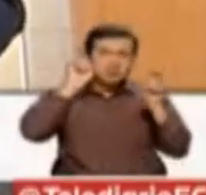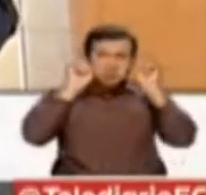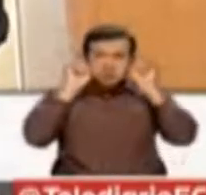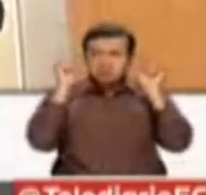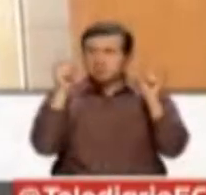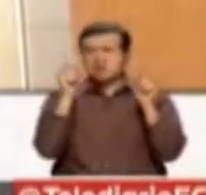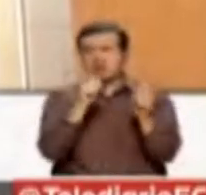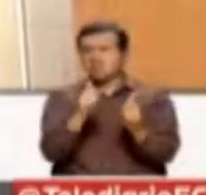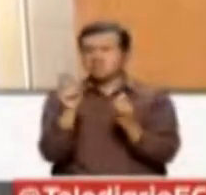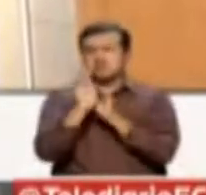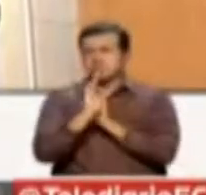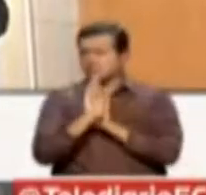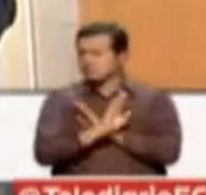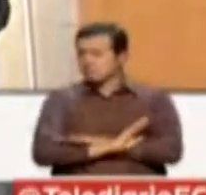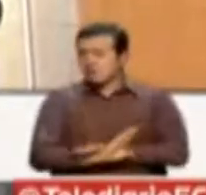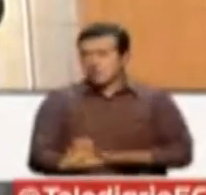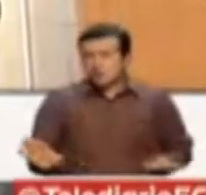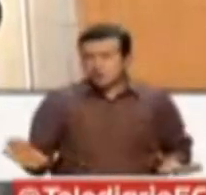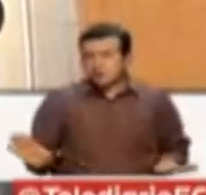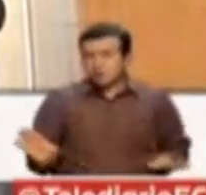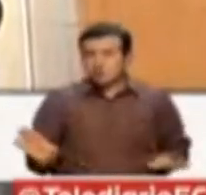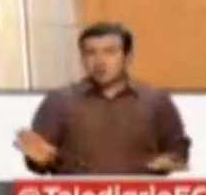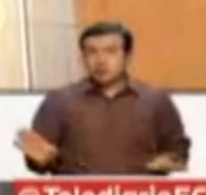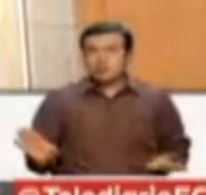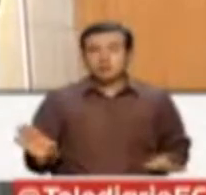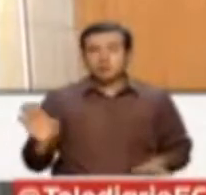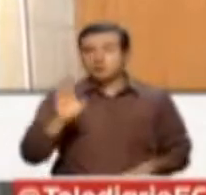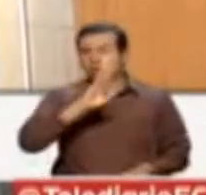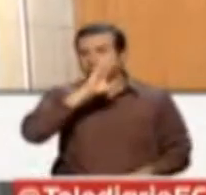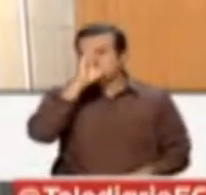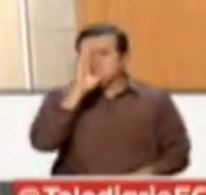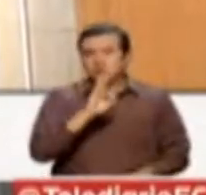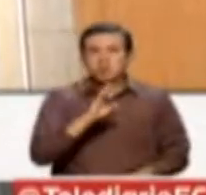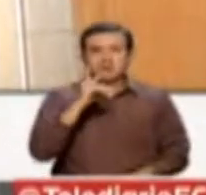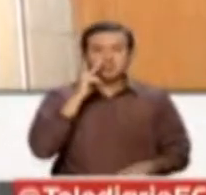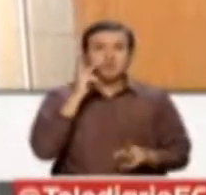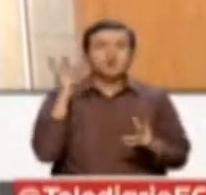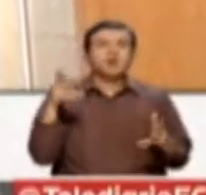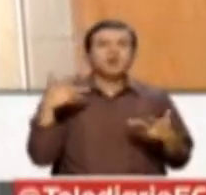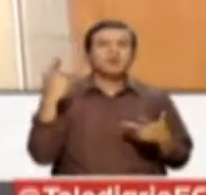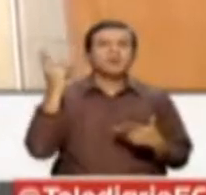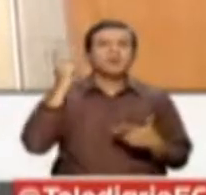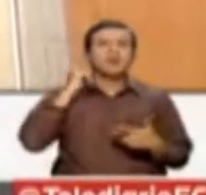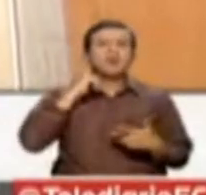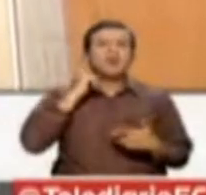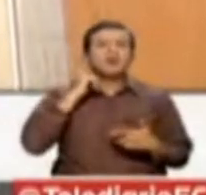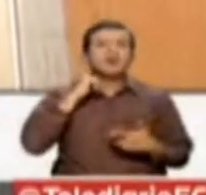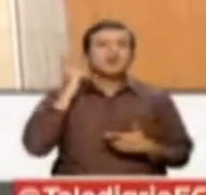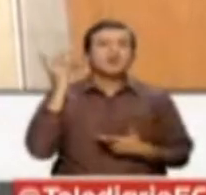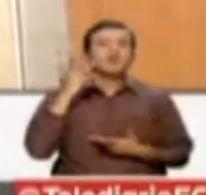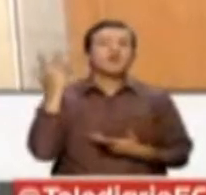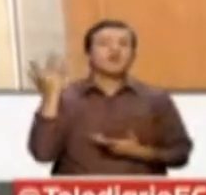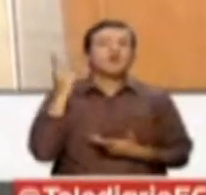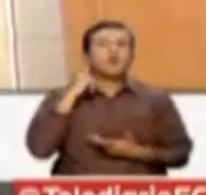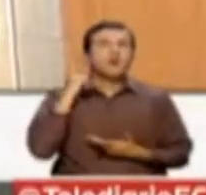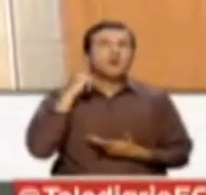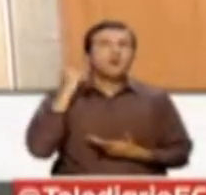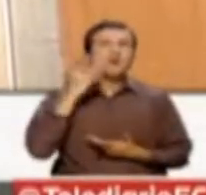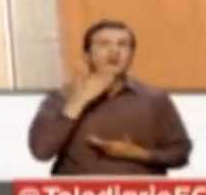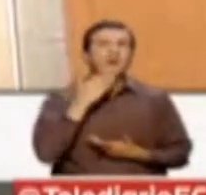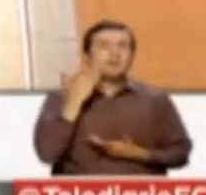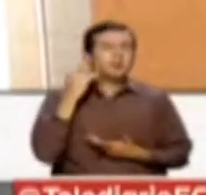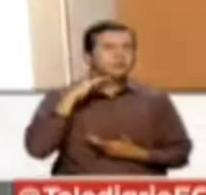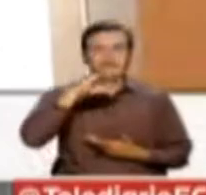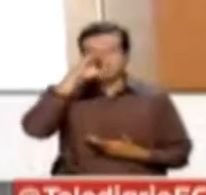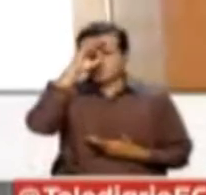perfectamente bien escucho lo que me dicen pero nunca nadie sabe a precisión cómo está en su sistema auditivo y precisamente